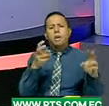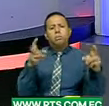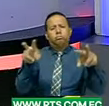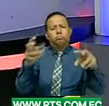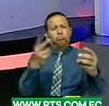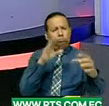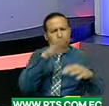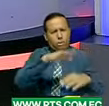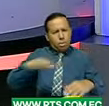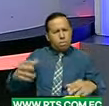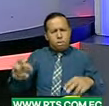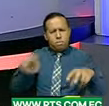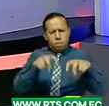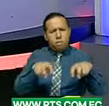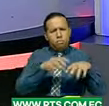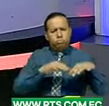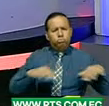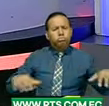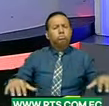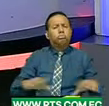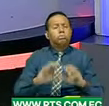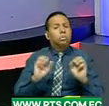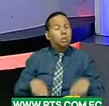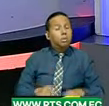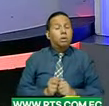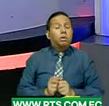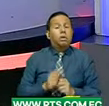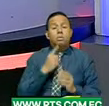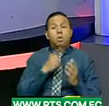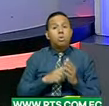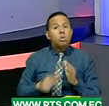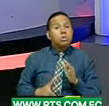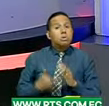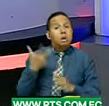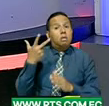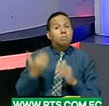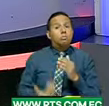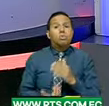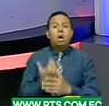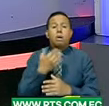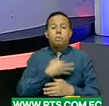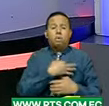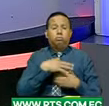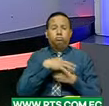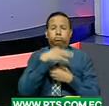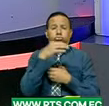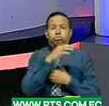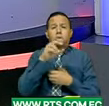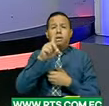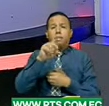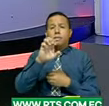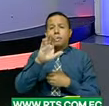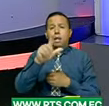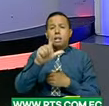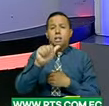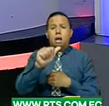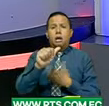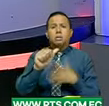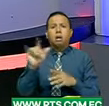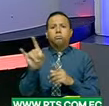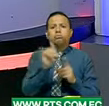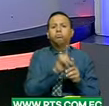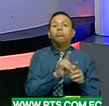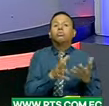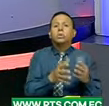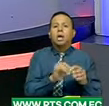y semipresenciales. Además, se informó que 3 nuevos casos de la variante Delta del coronavirus se registraron en las Islas